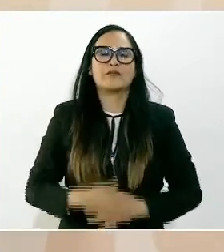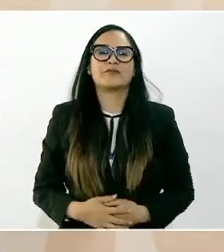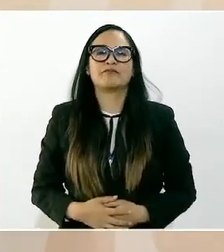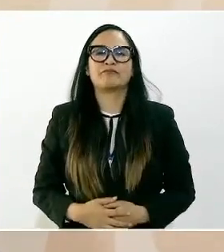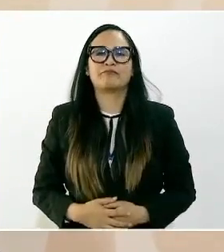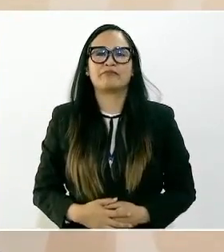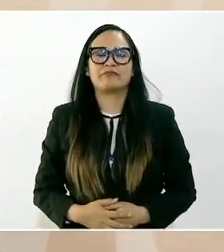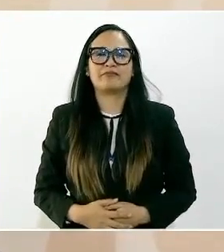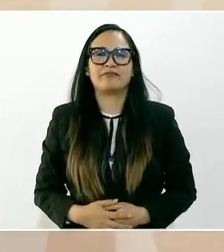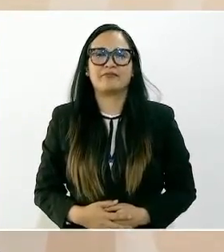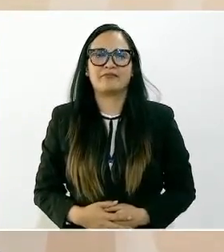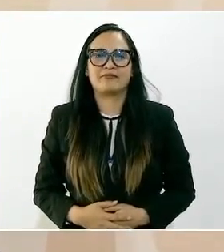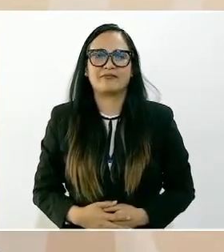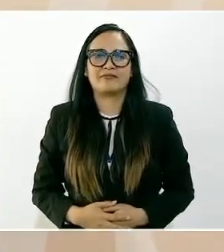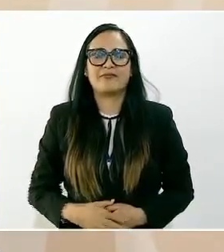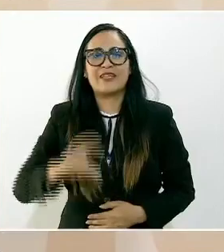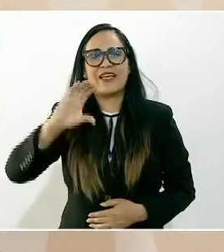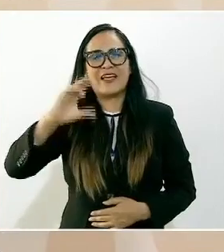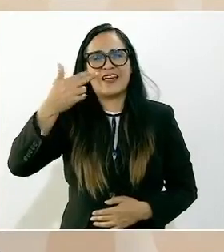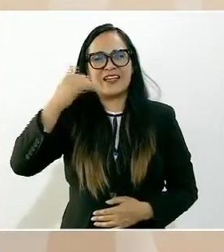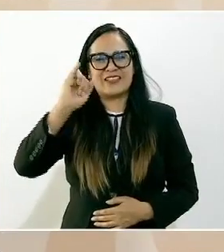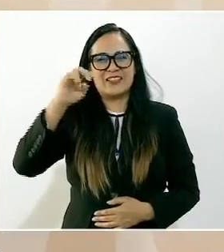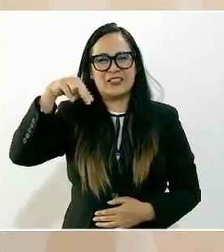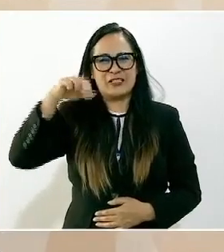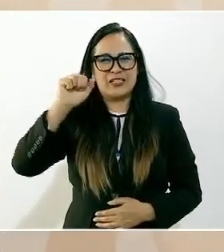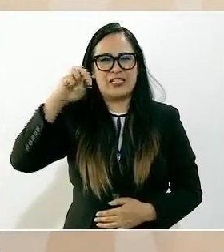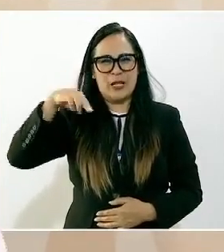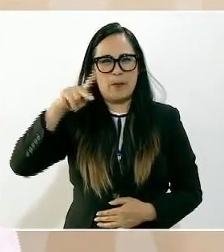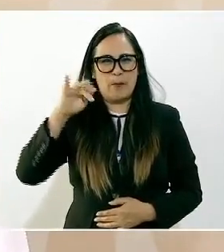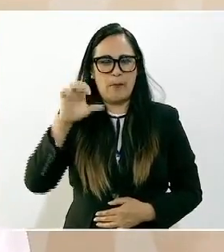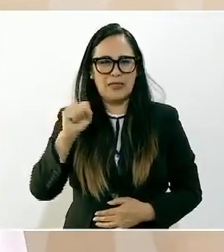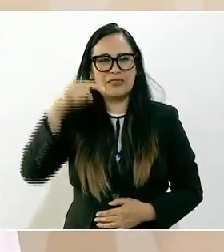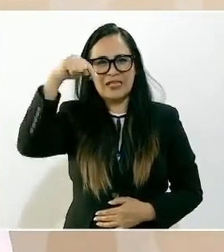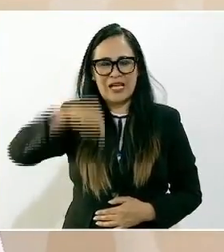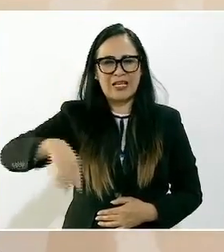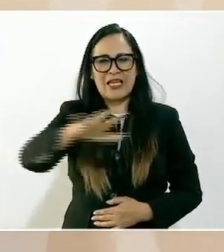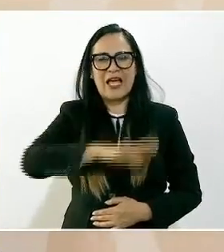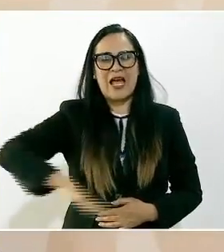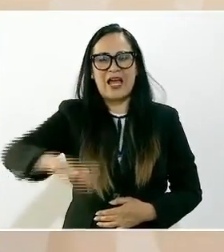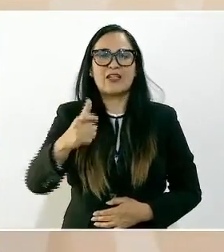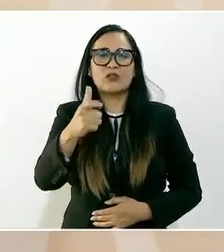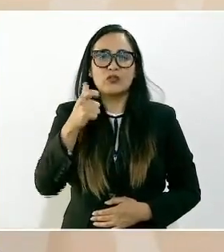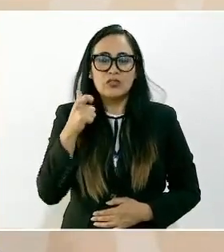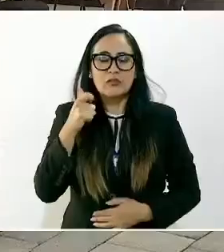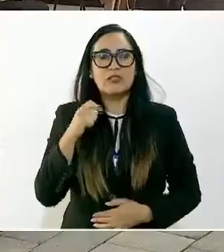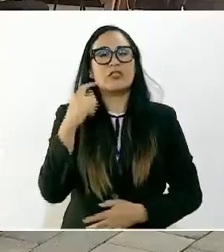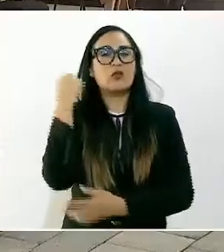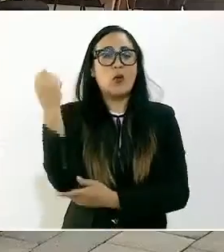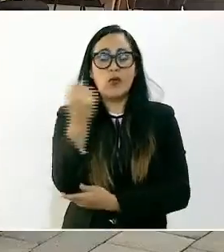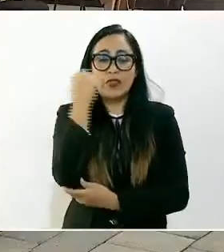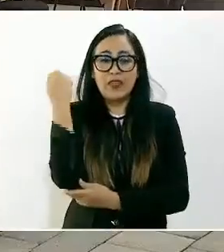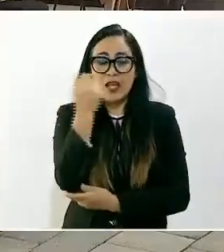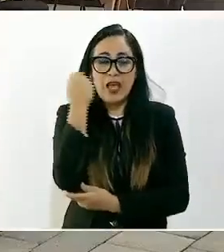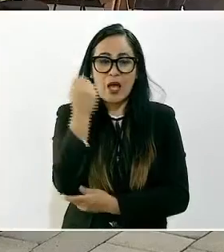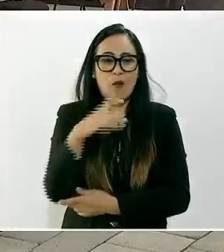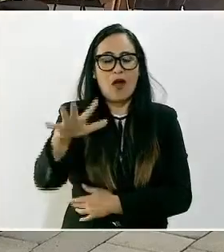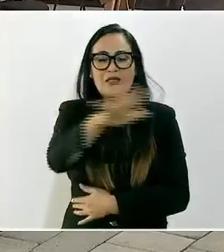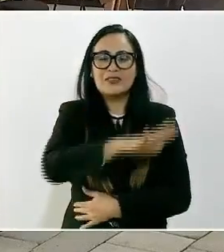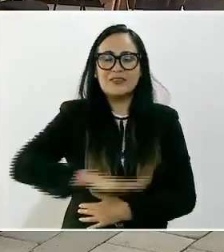el de las Chinampas de Xochimilco, de Tláhuac, del Valle de